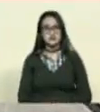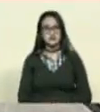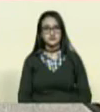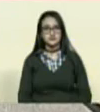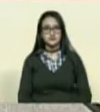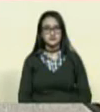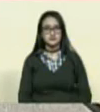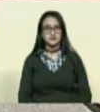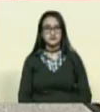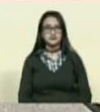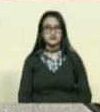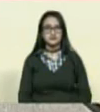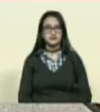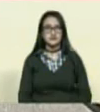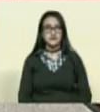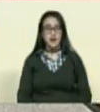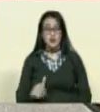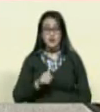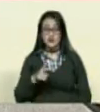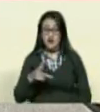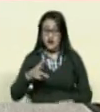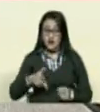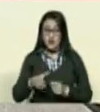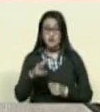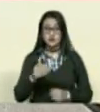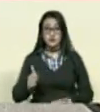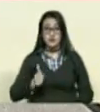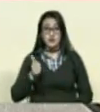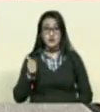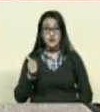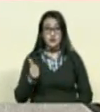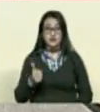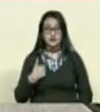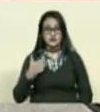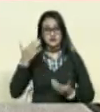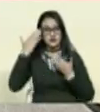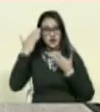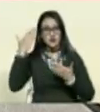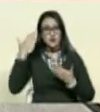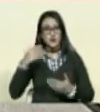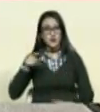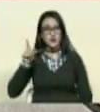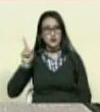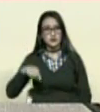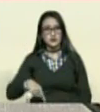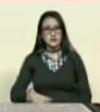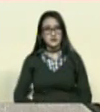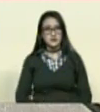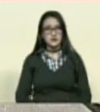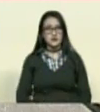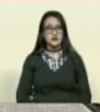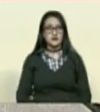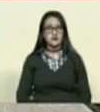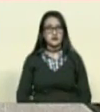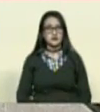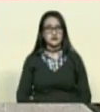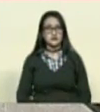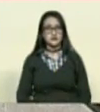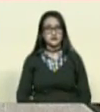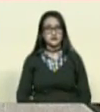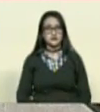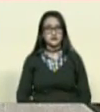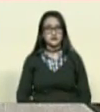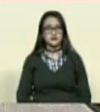Estamos aprovechando esta inauguración. Quiero saludar también al general en jefe